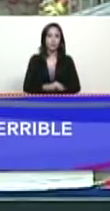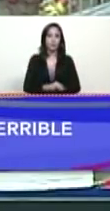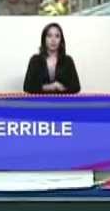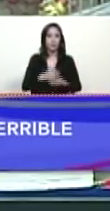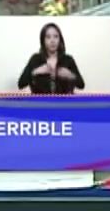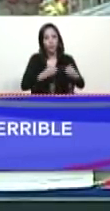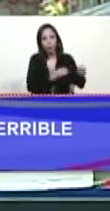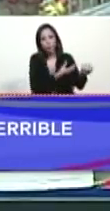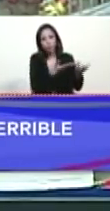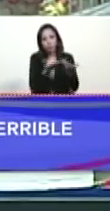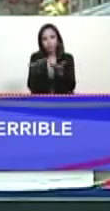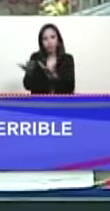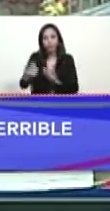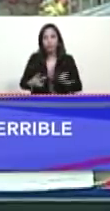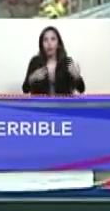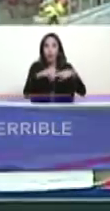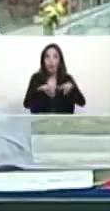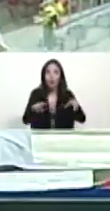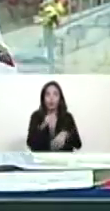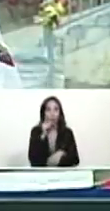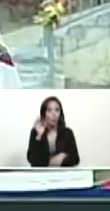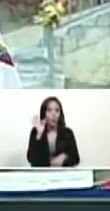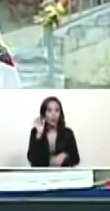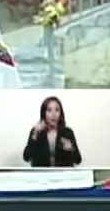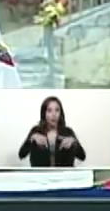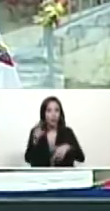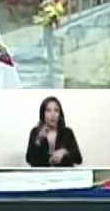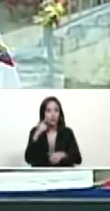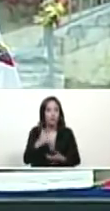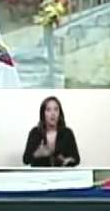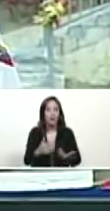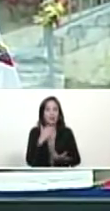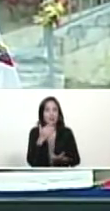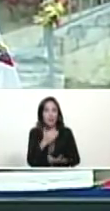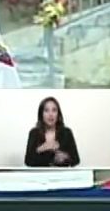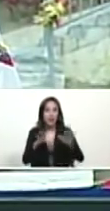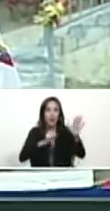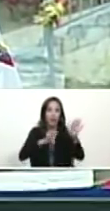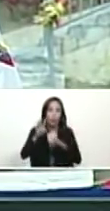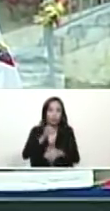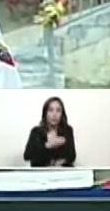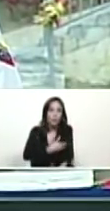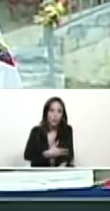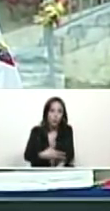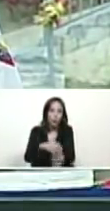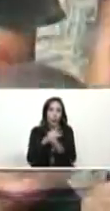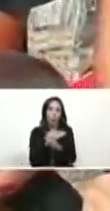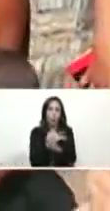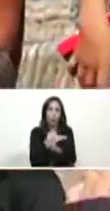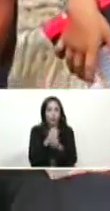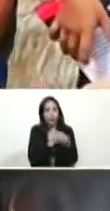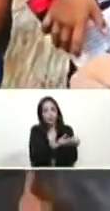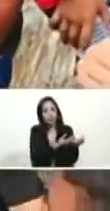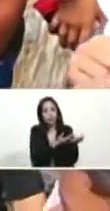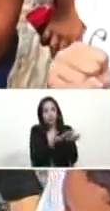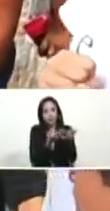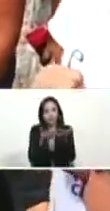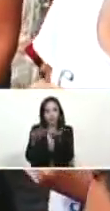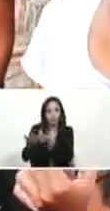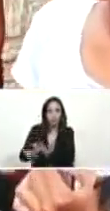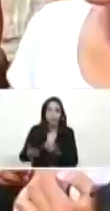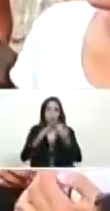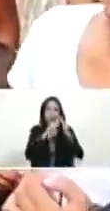dándole los juguetes a los niños y a las niñas de Venezuela. Casi 14 millones de juguetes se distribuyeron en